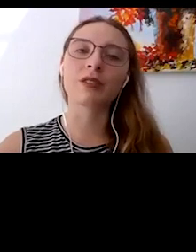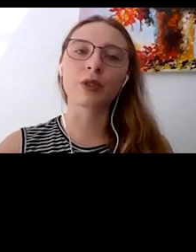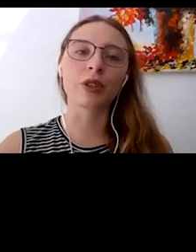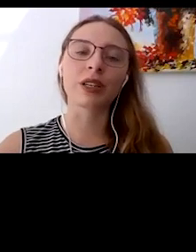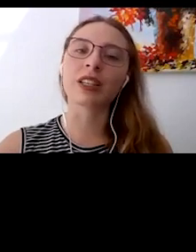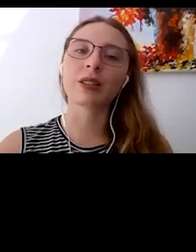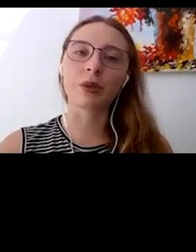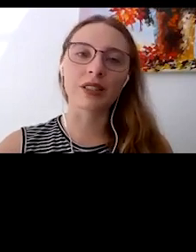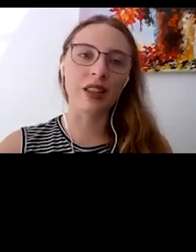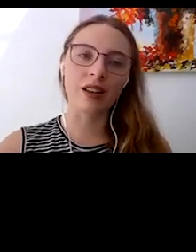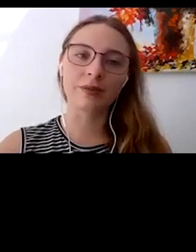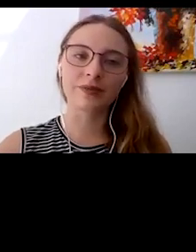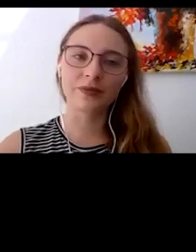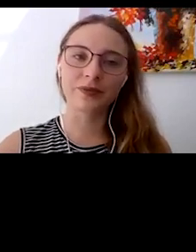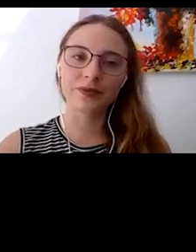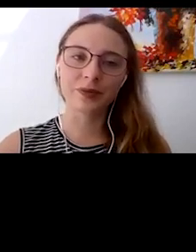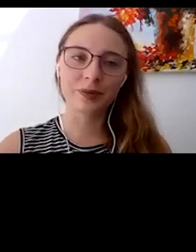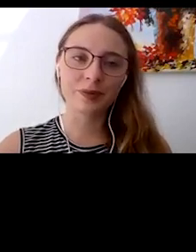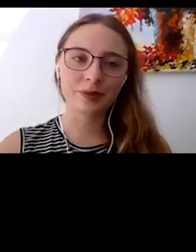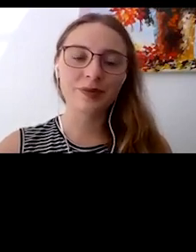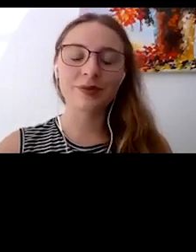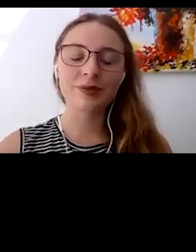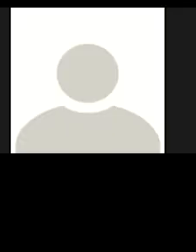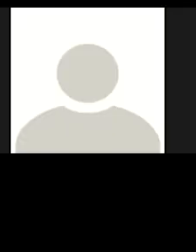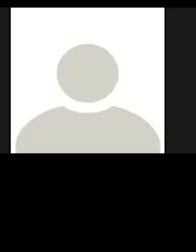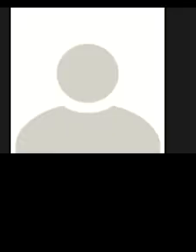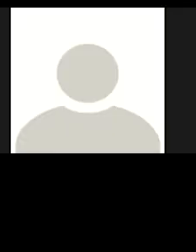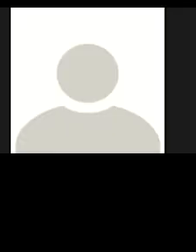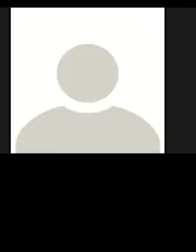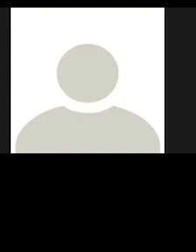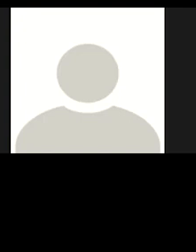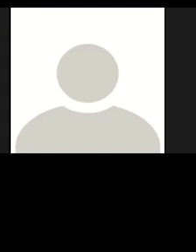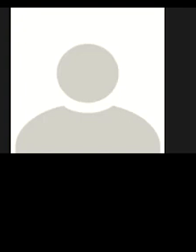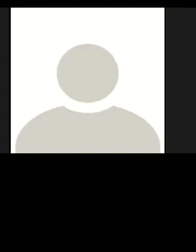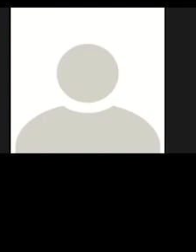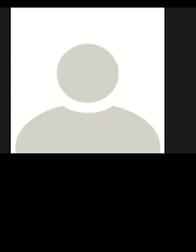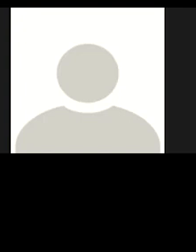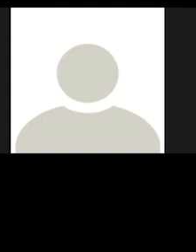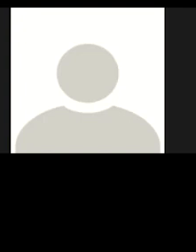estudiar más a fondo de manera individualizada. Ok, muchísimas gracias. No, un placer.